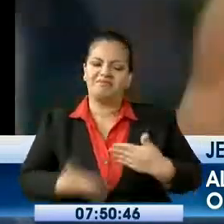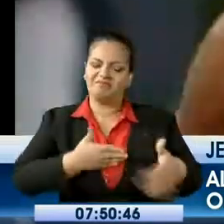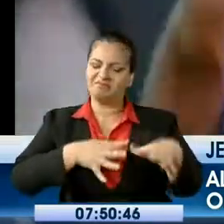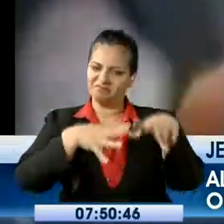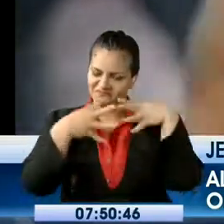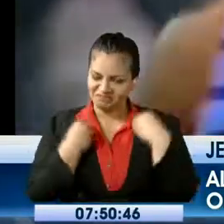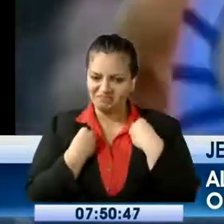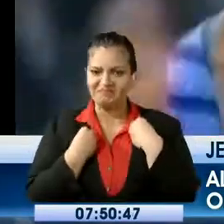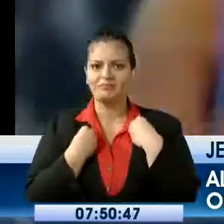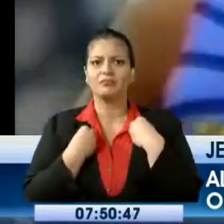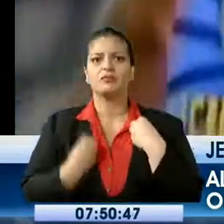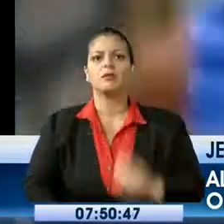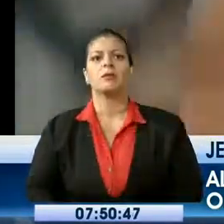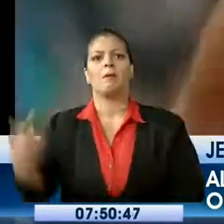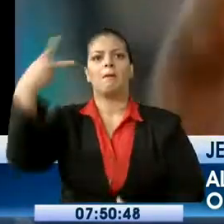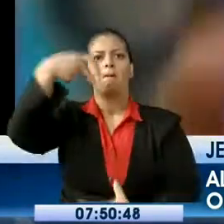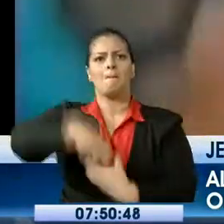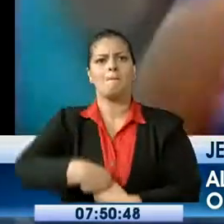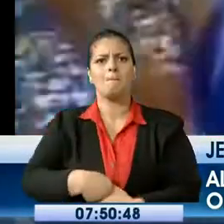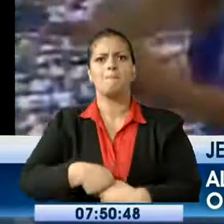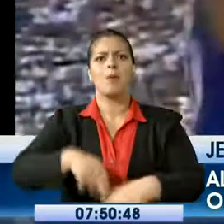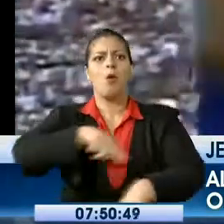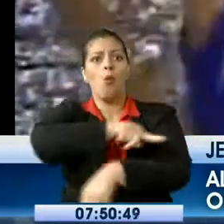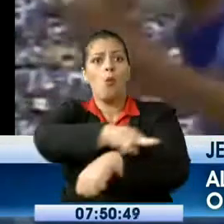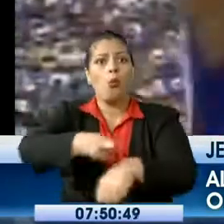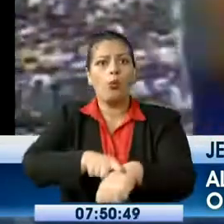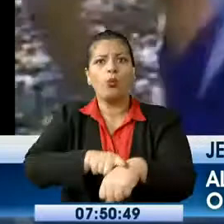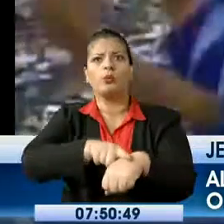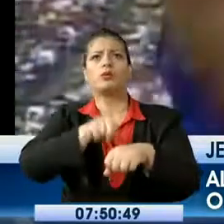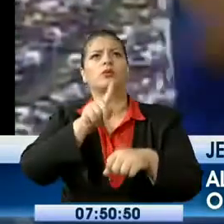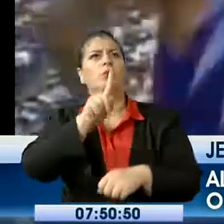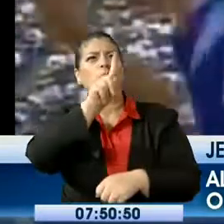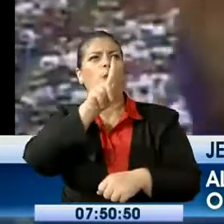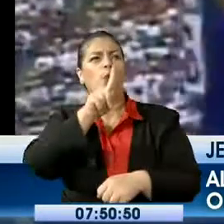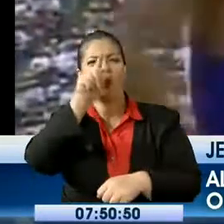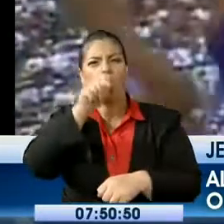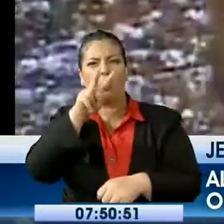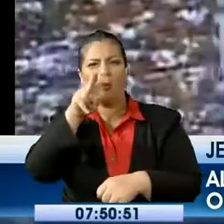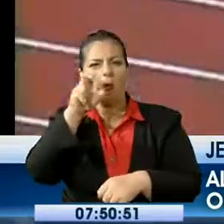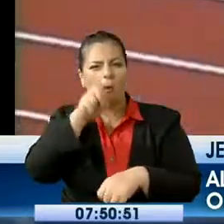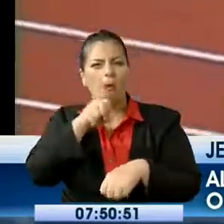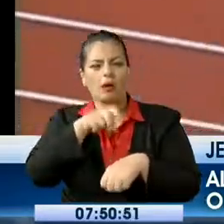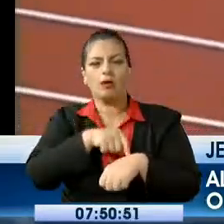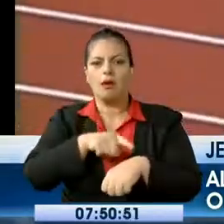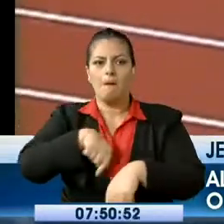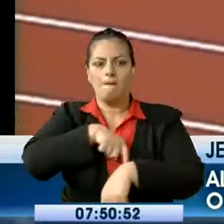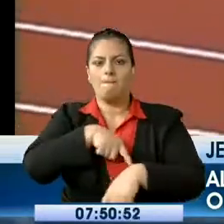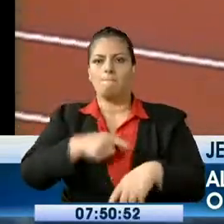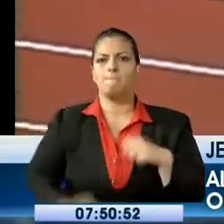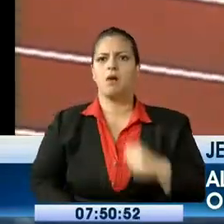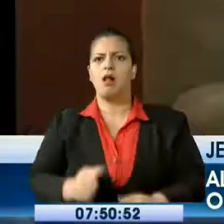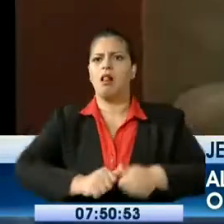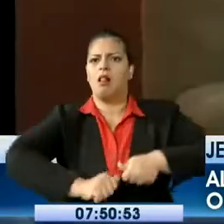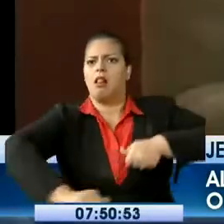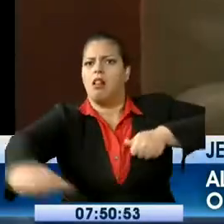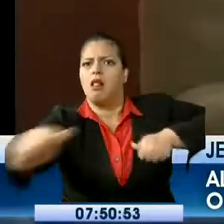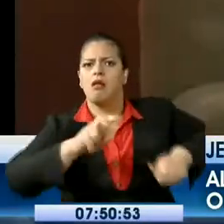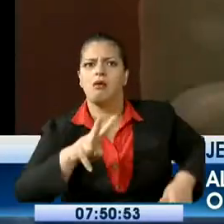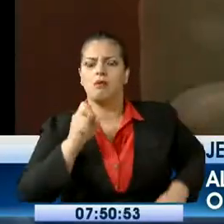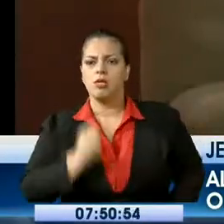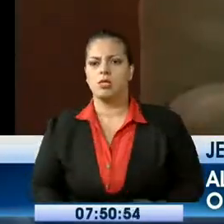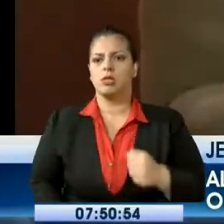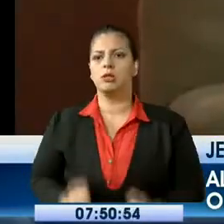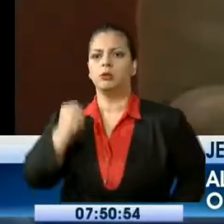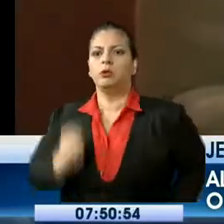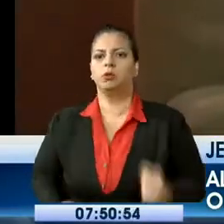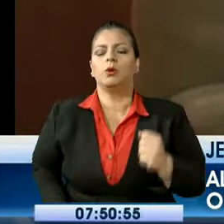que alcanzó una hora, 20 minutos y 7 segundos en los 20 kilómetros de marcha, el hombre de 42